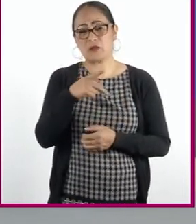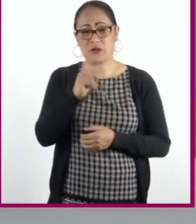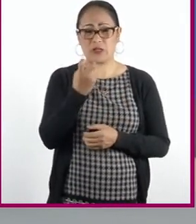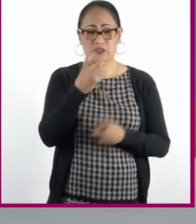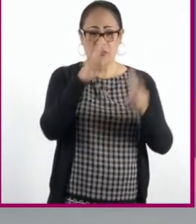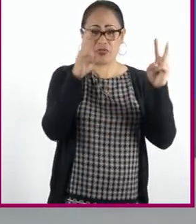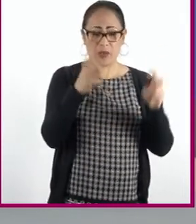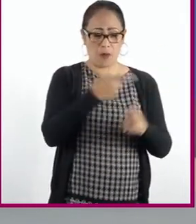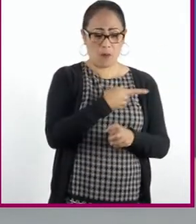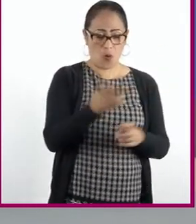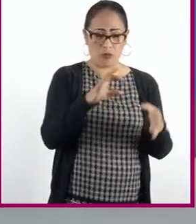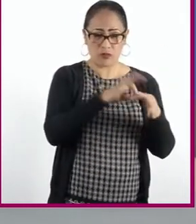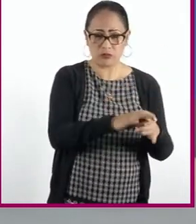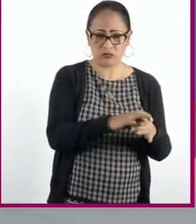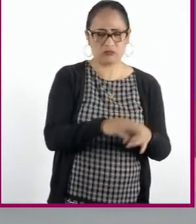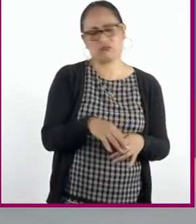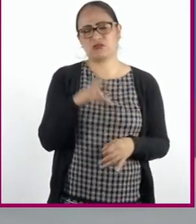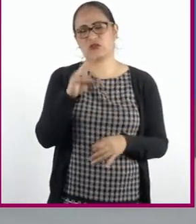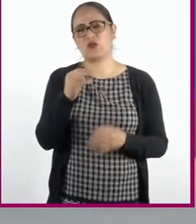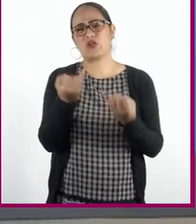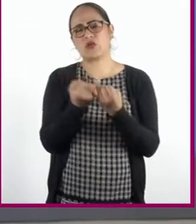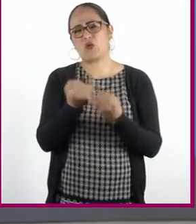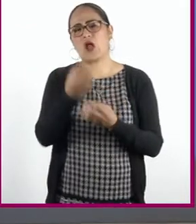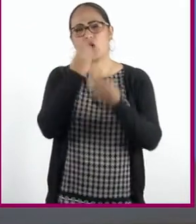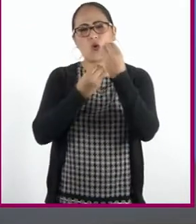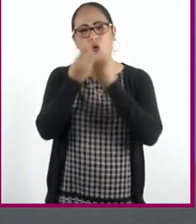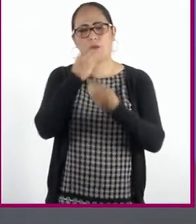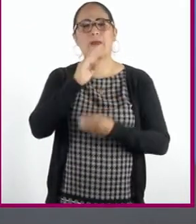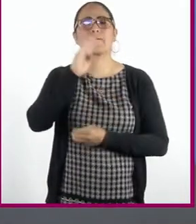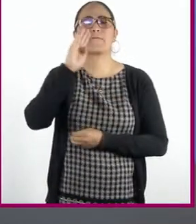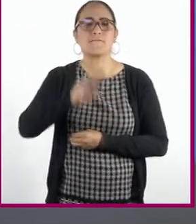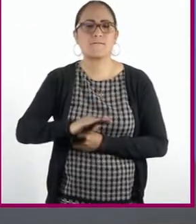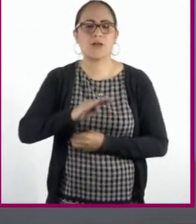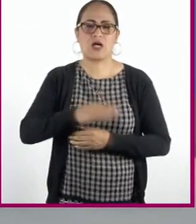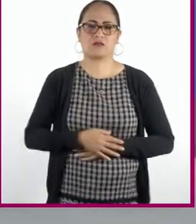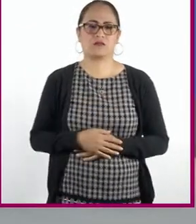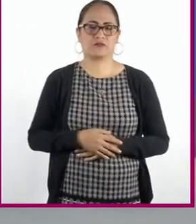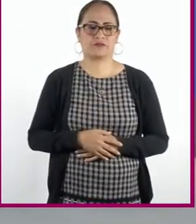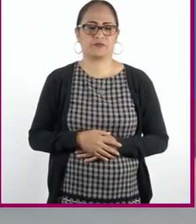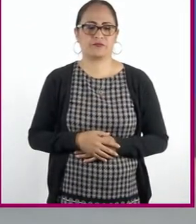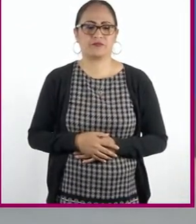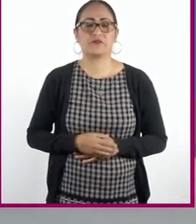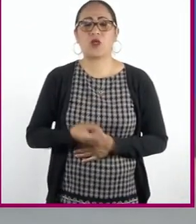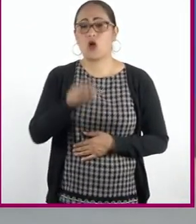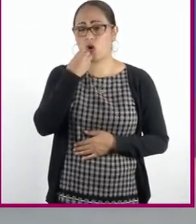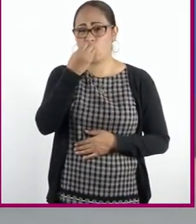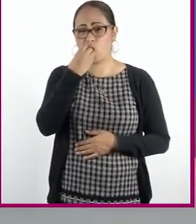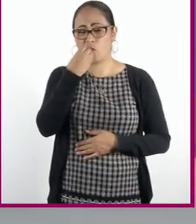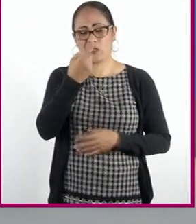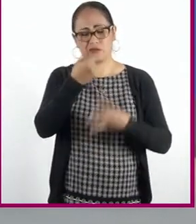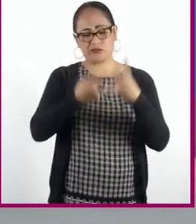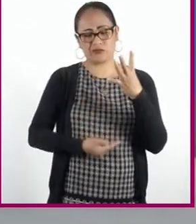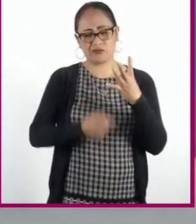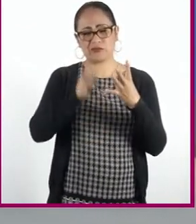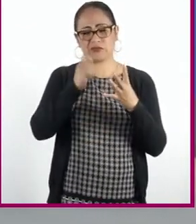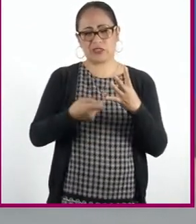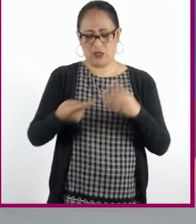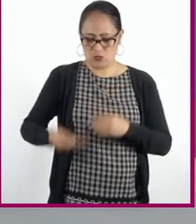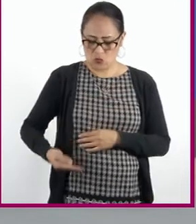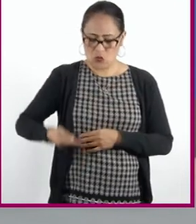pobreza, también con malas prácticas de nutrición. Los efectos de esta mala alimentación van desde el retraso